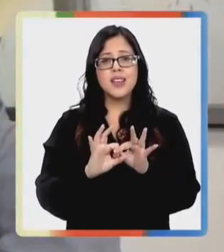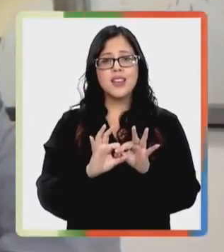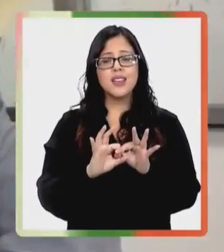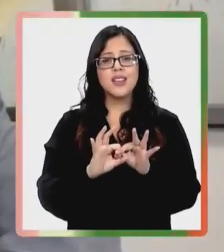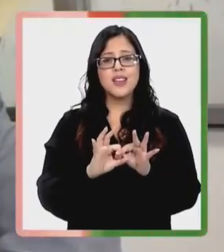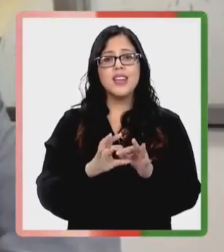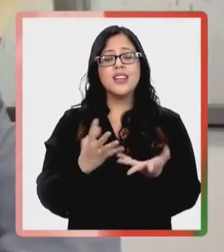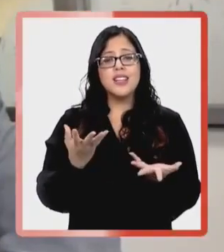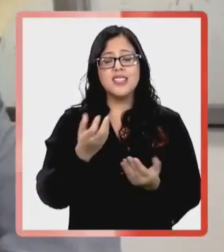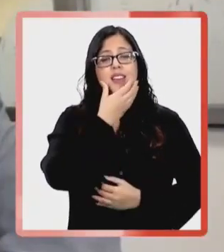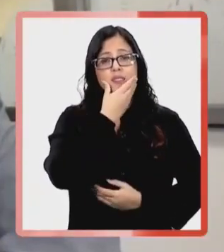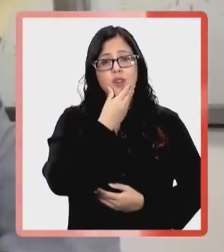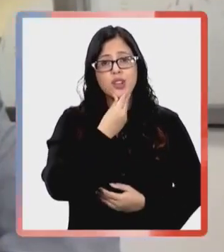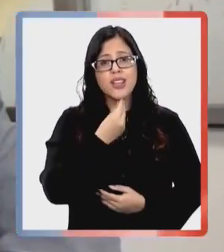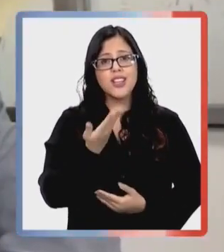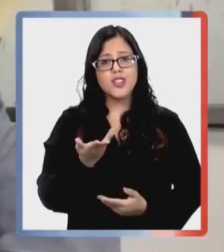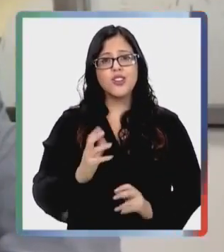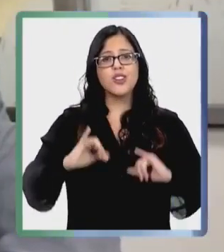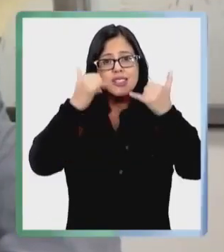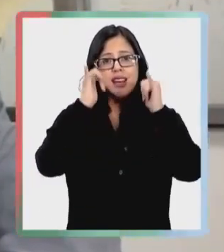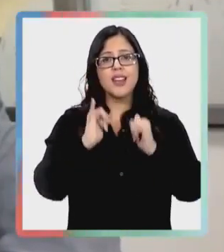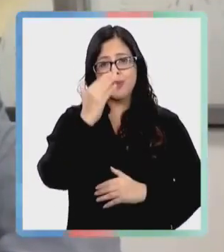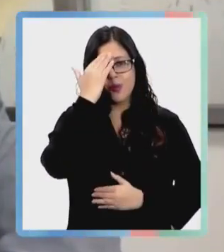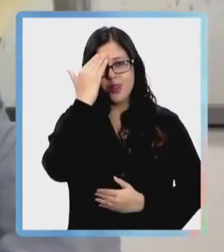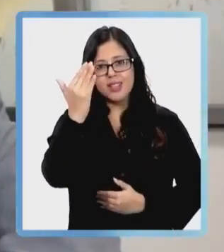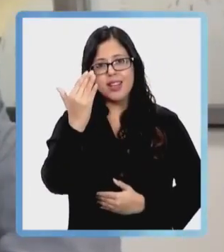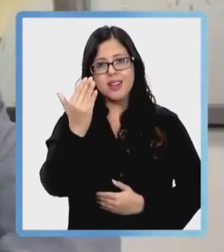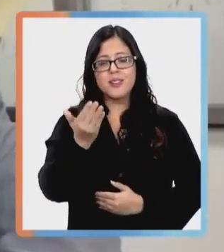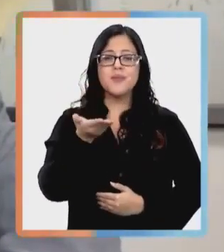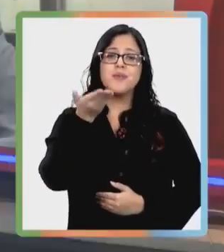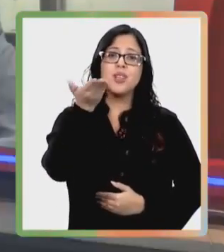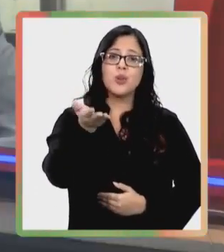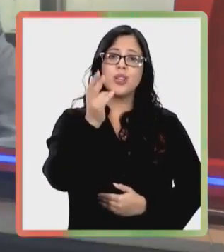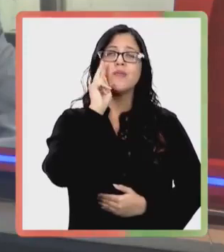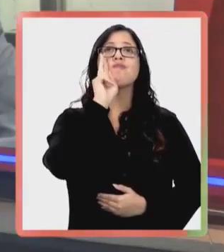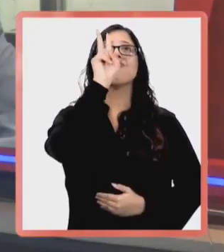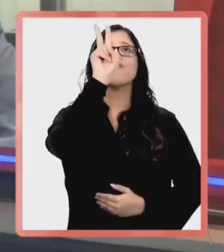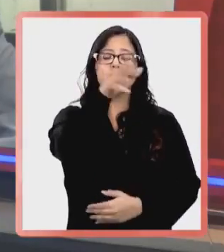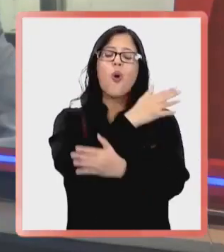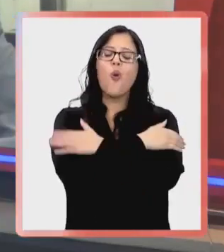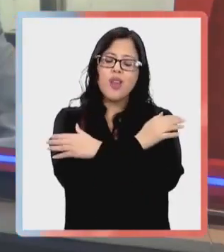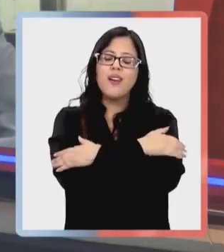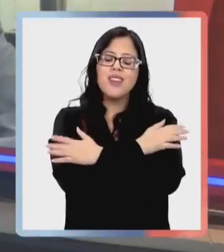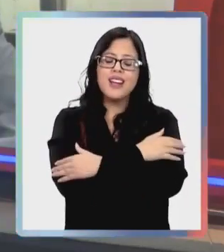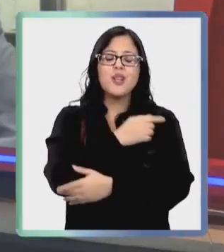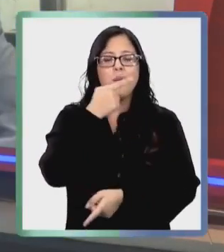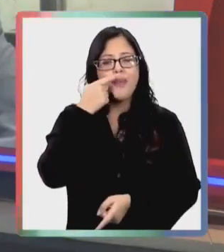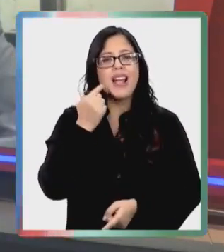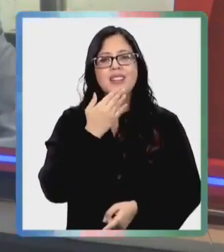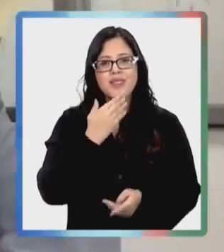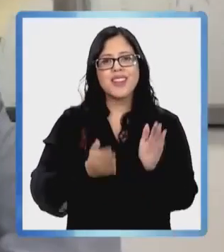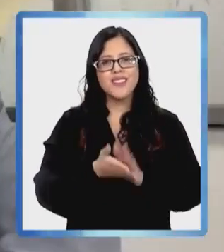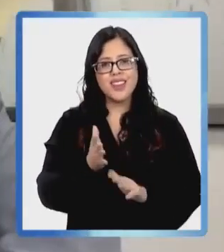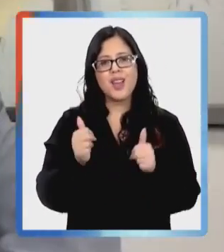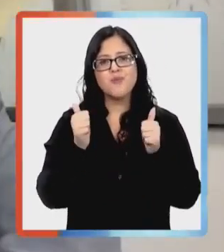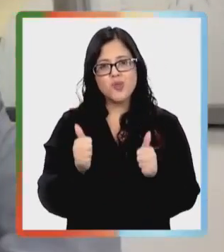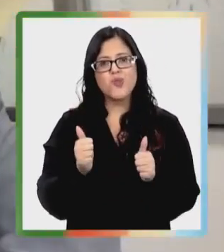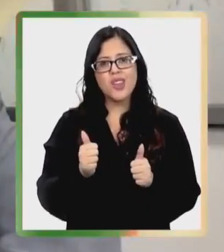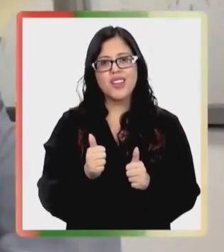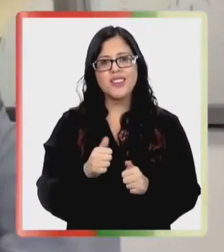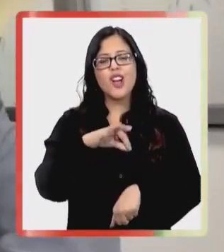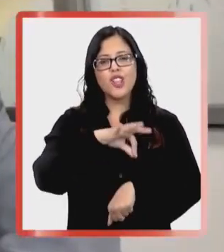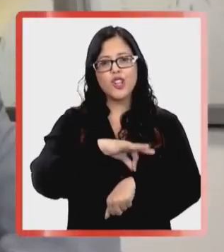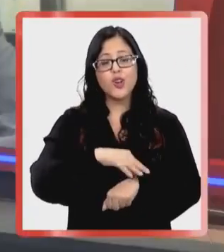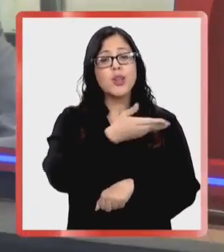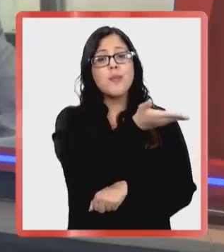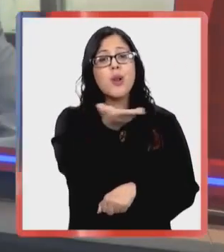agradecer y creo que es bonito que celebremos ese día. Y usted mira al cielo y un abrazo para él también. Que le vaya muy bien, doctor